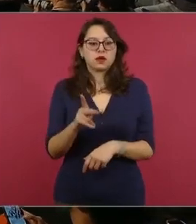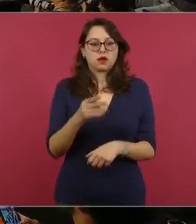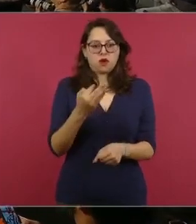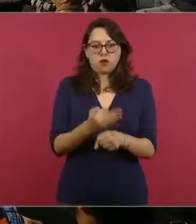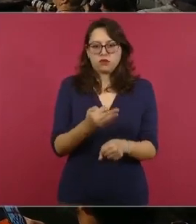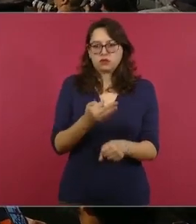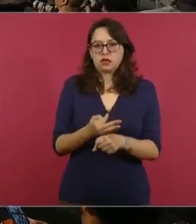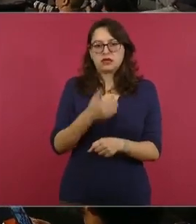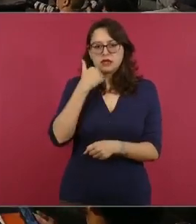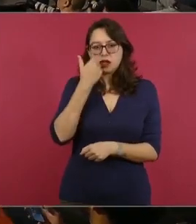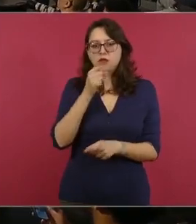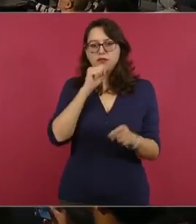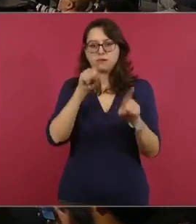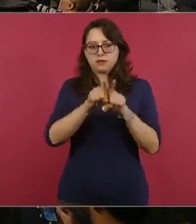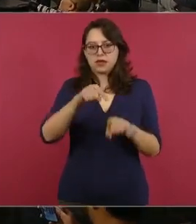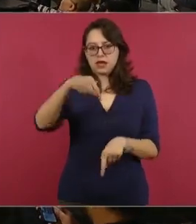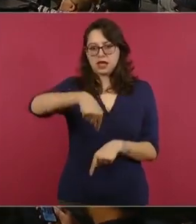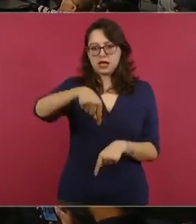¿Lo tienen ustedes?